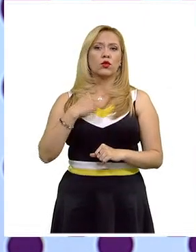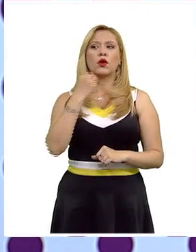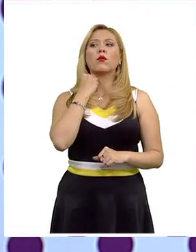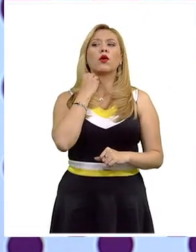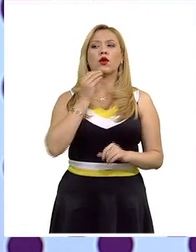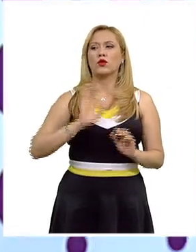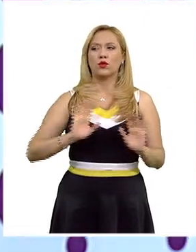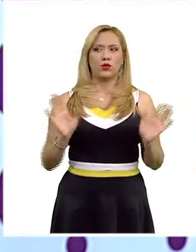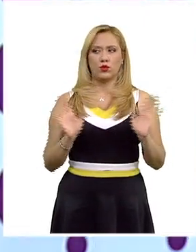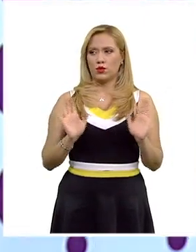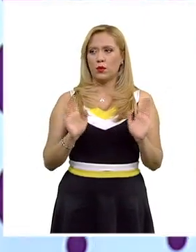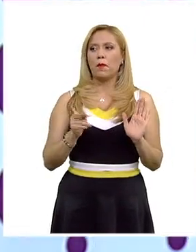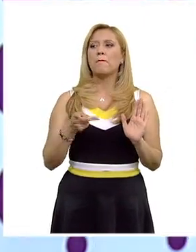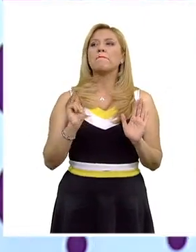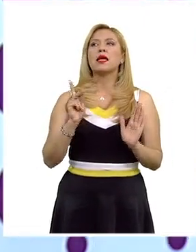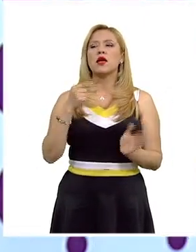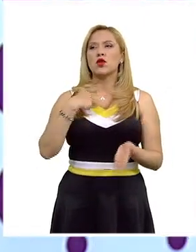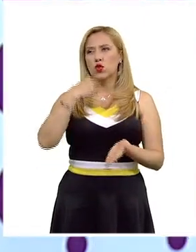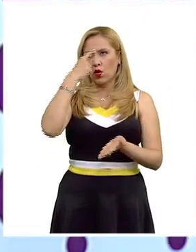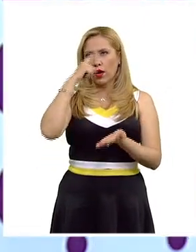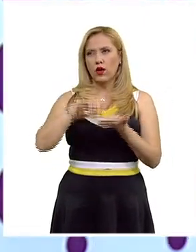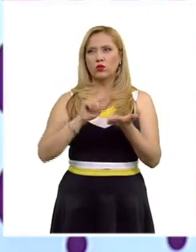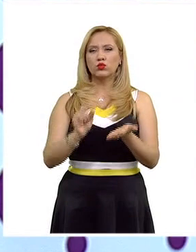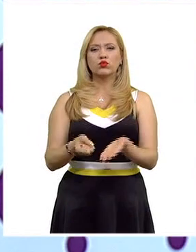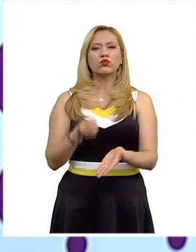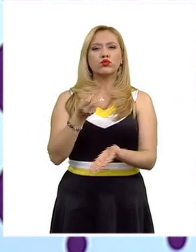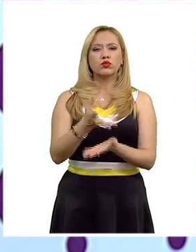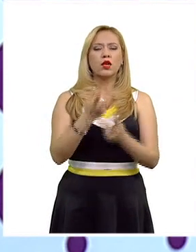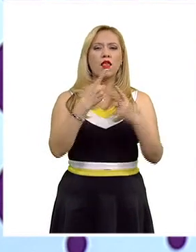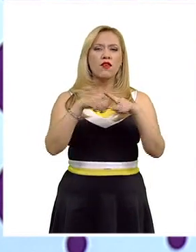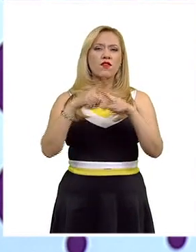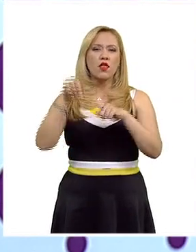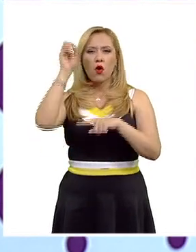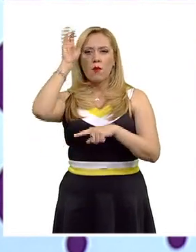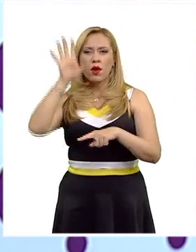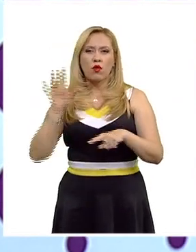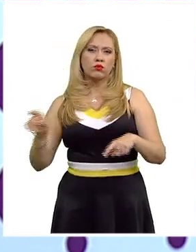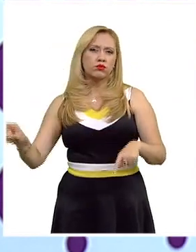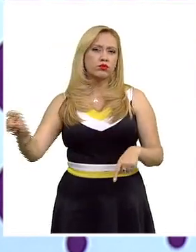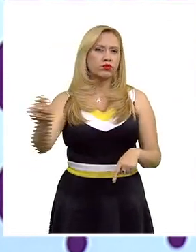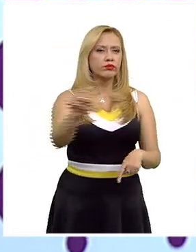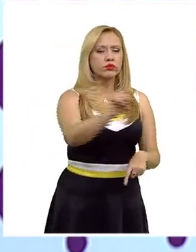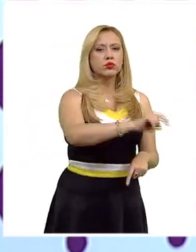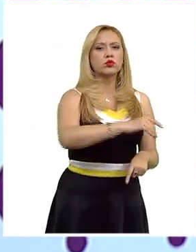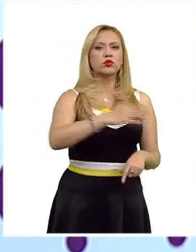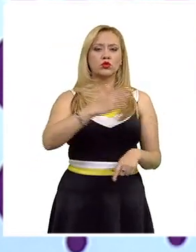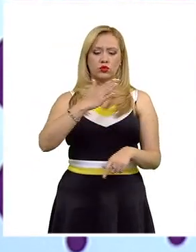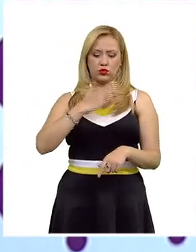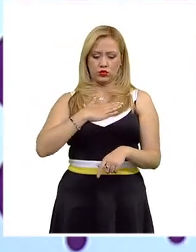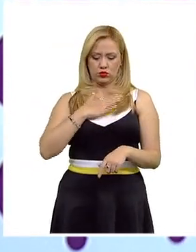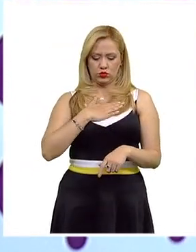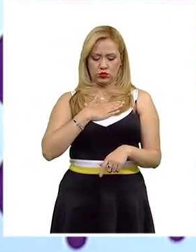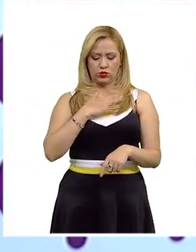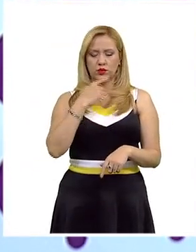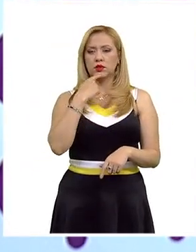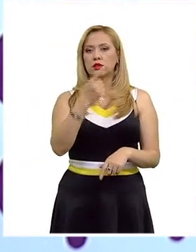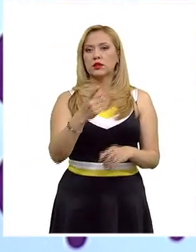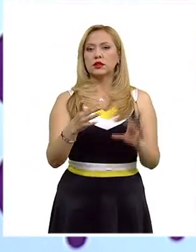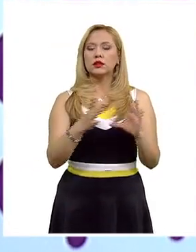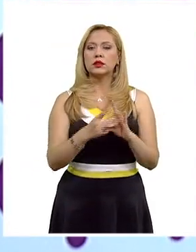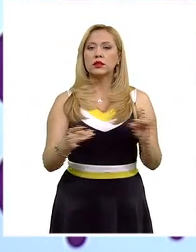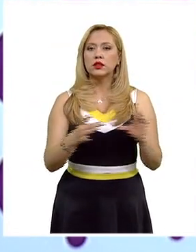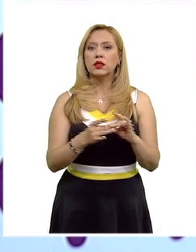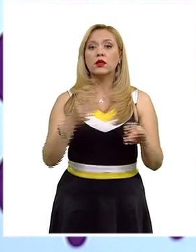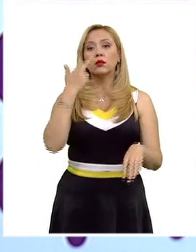me parece que es importante complementar con varias miradas disciplinares y entonces yo sumaré a lo que Adriana señalaba con